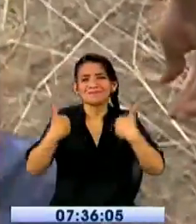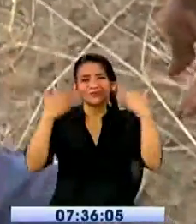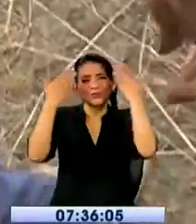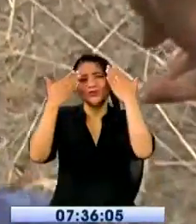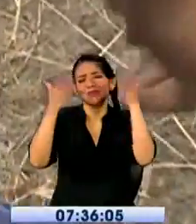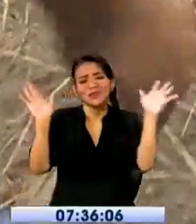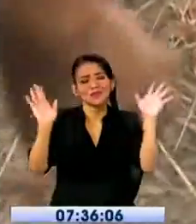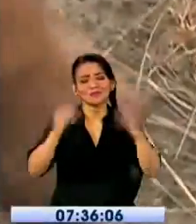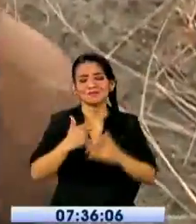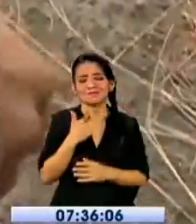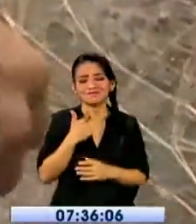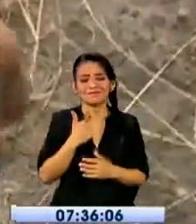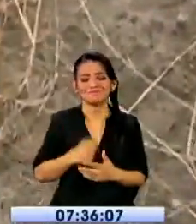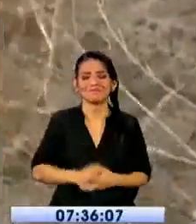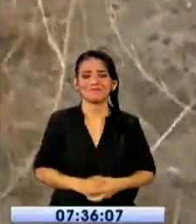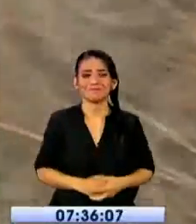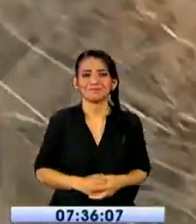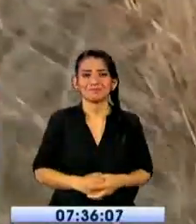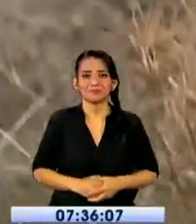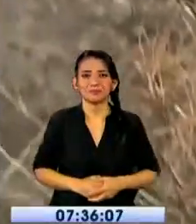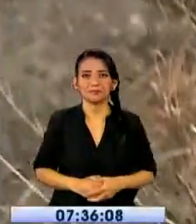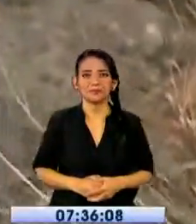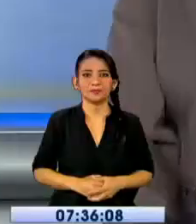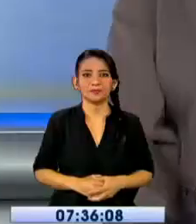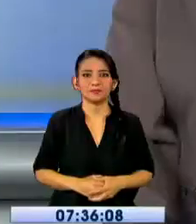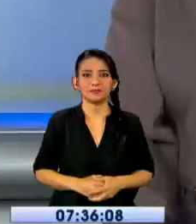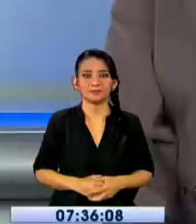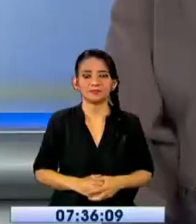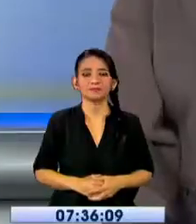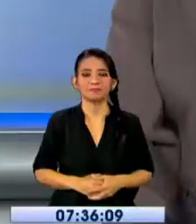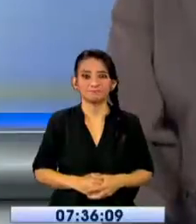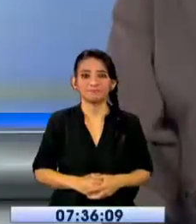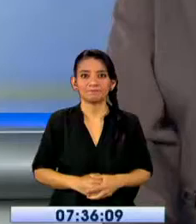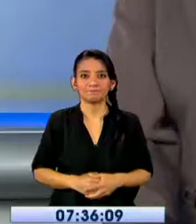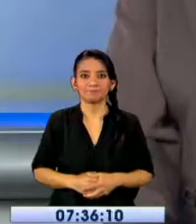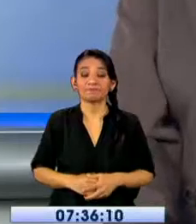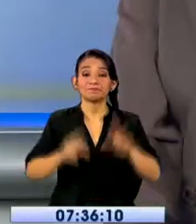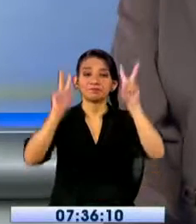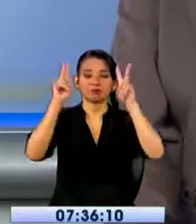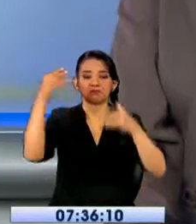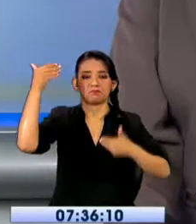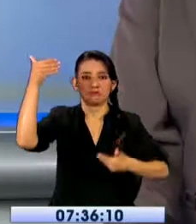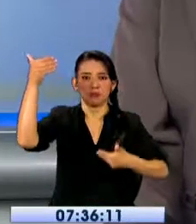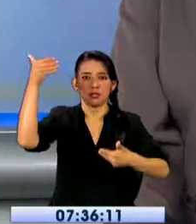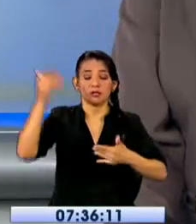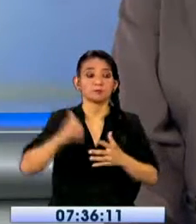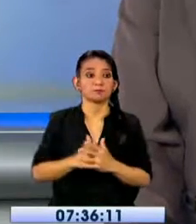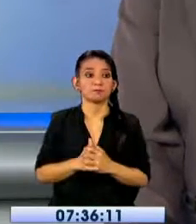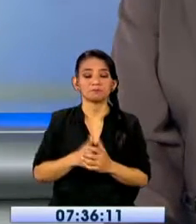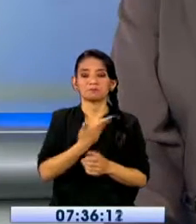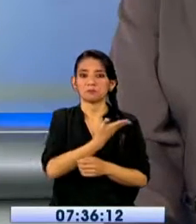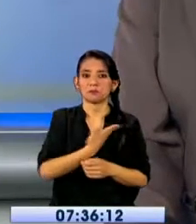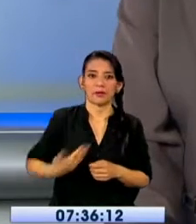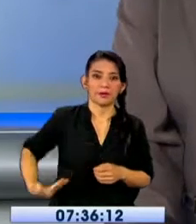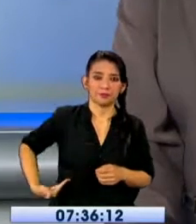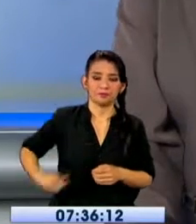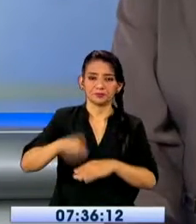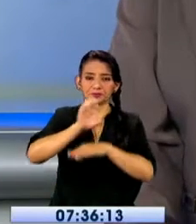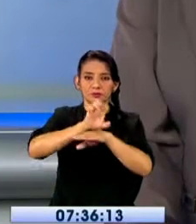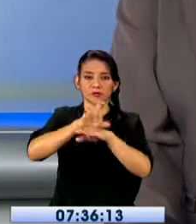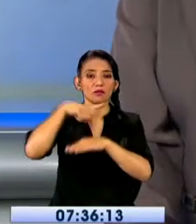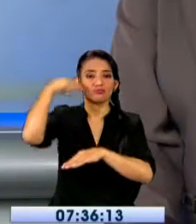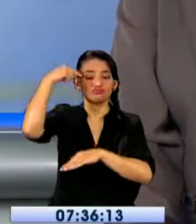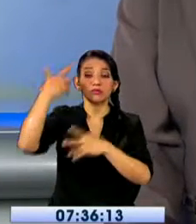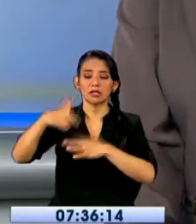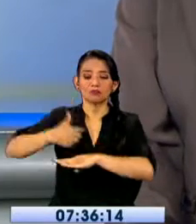Luis Fernández, informó Andrea Valareso. En el ámbito político, nuevamente, amigos televidentes, el presidente de la República presidió el